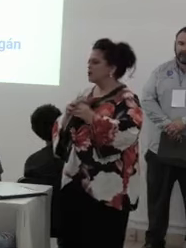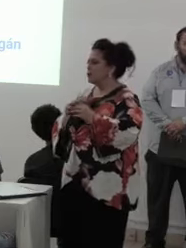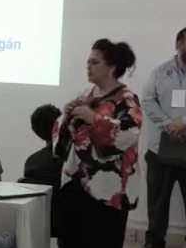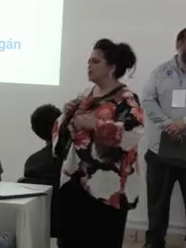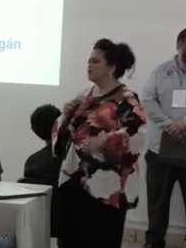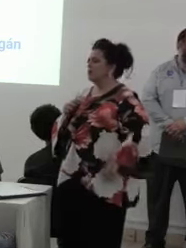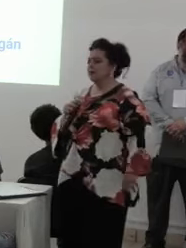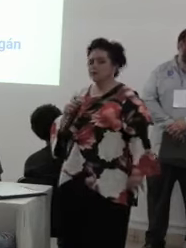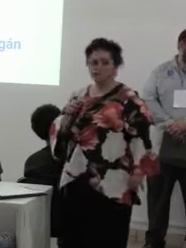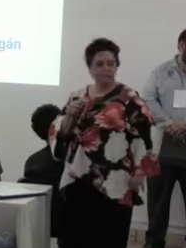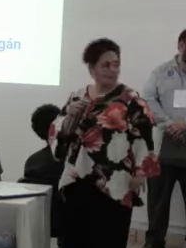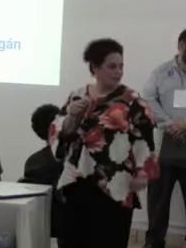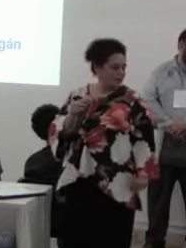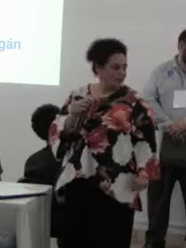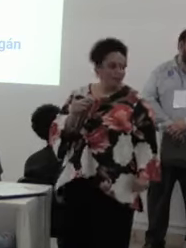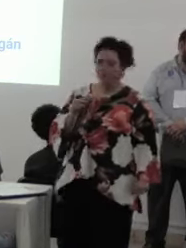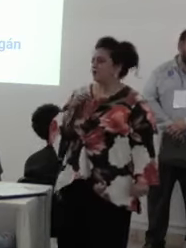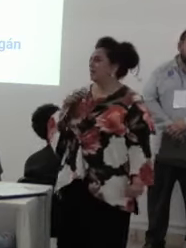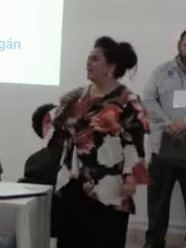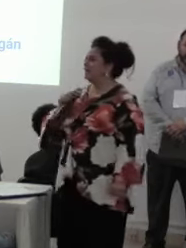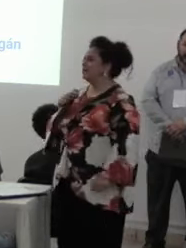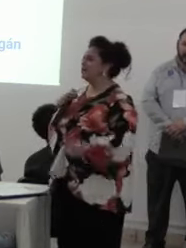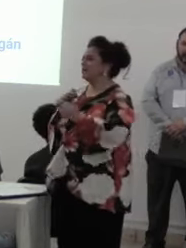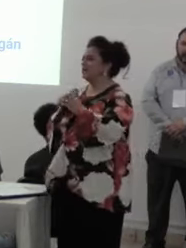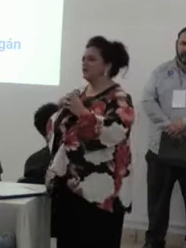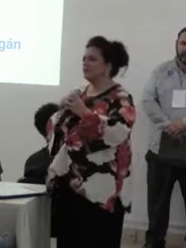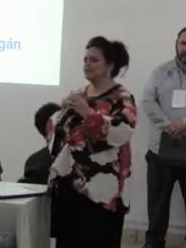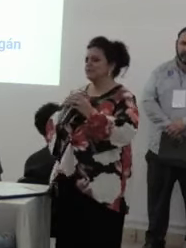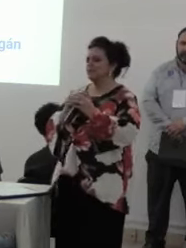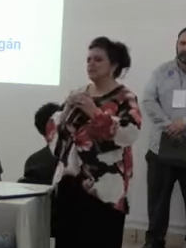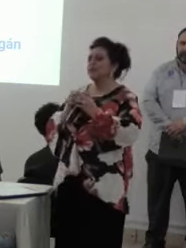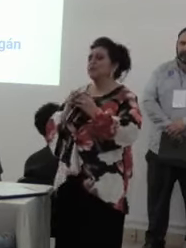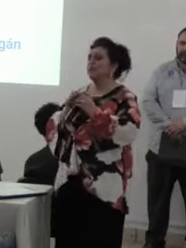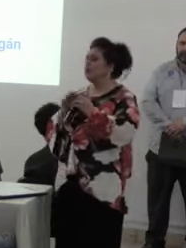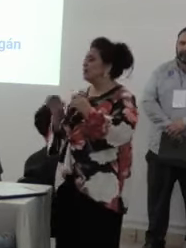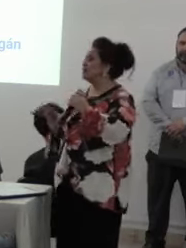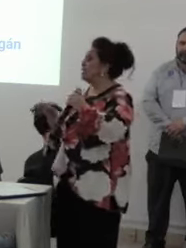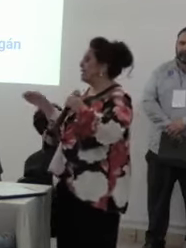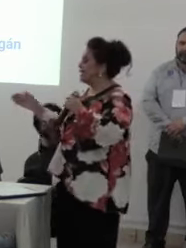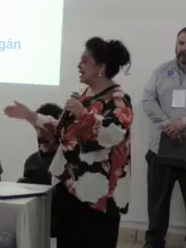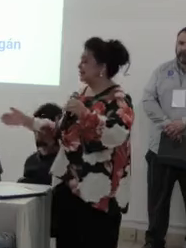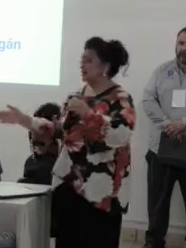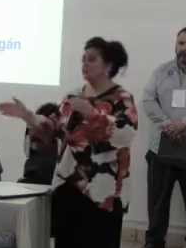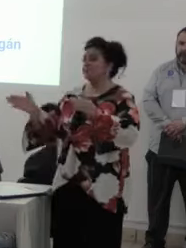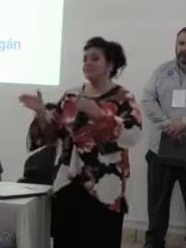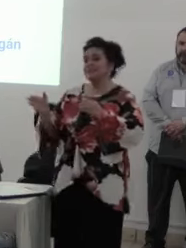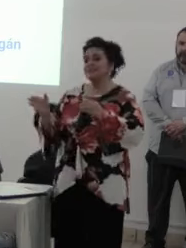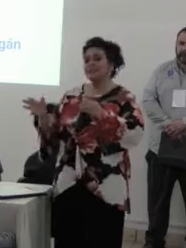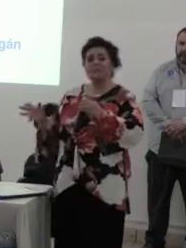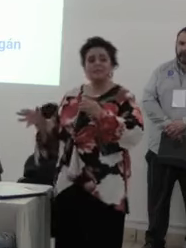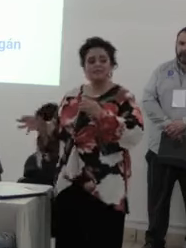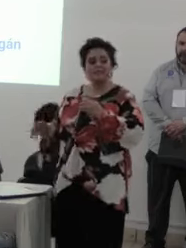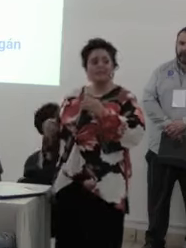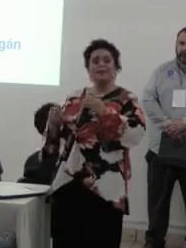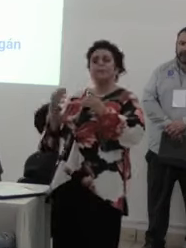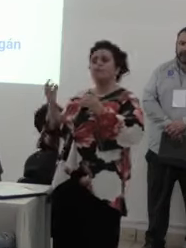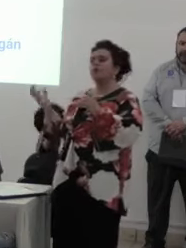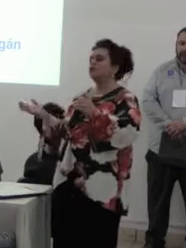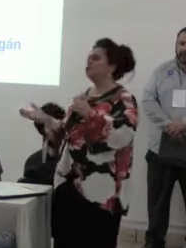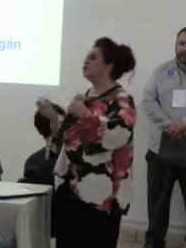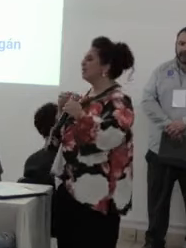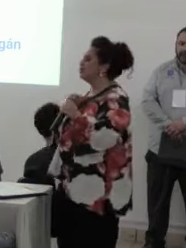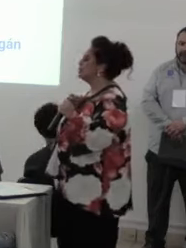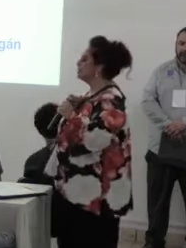que podamos participar con el IEM y con el CESMICH, en poder, a través de estas 6 mesas,